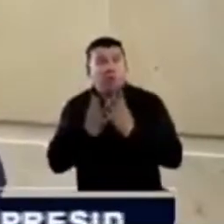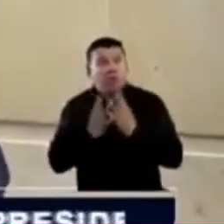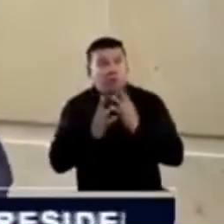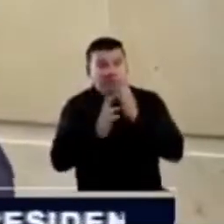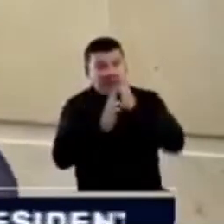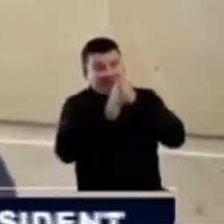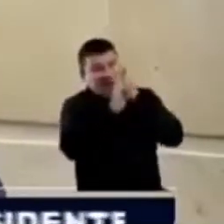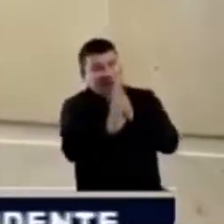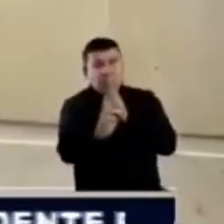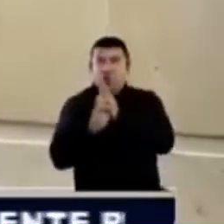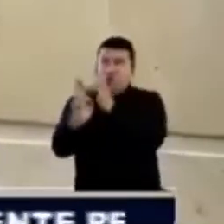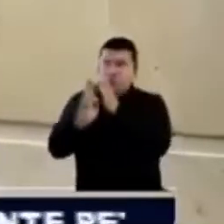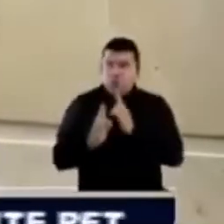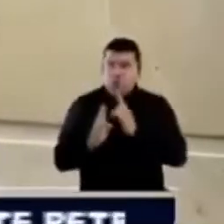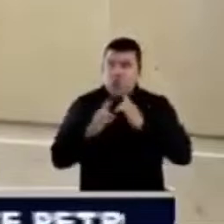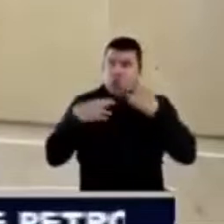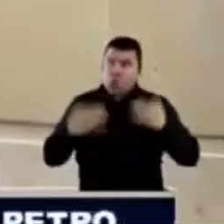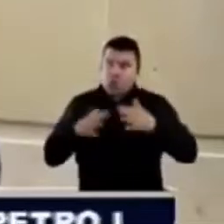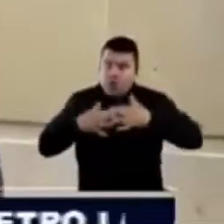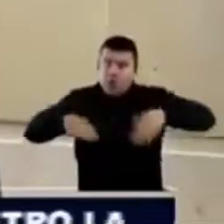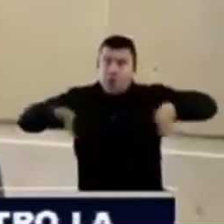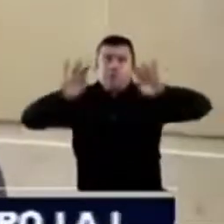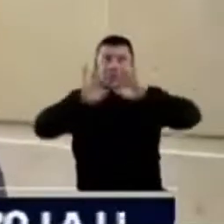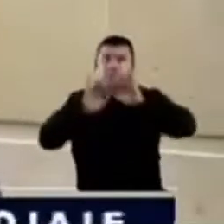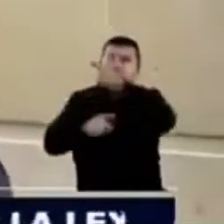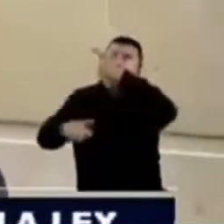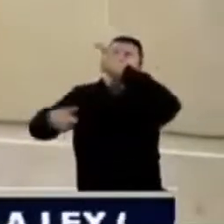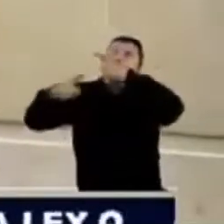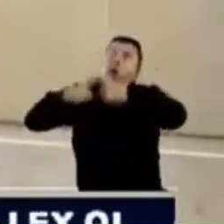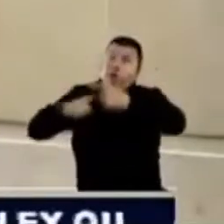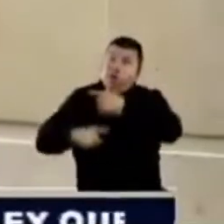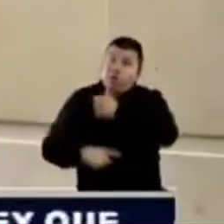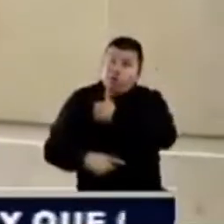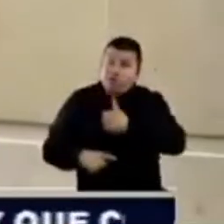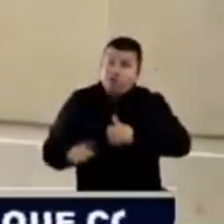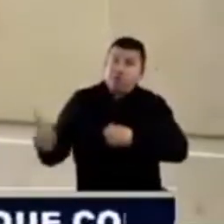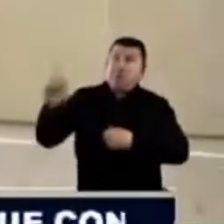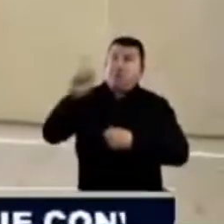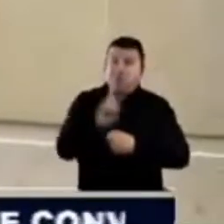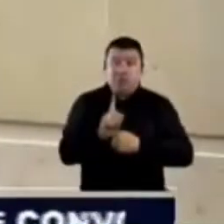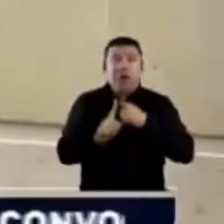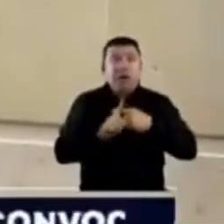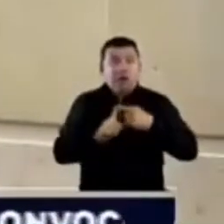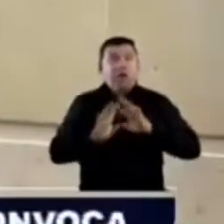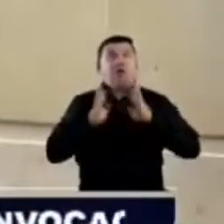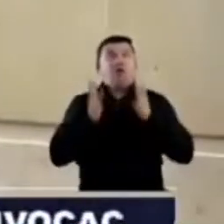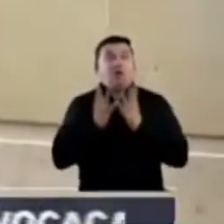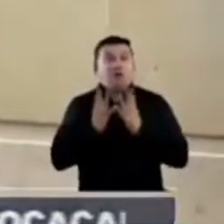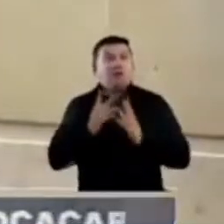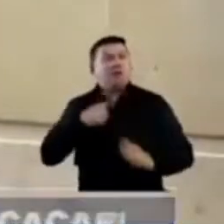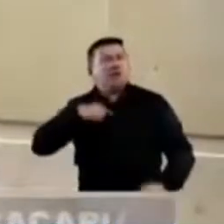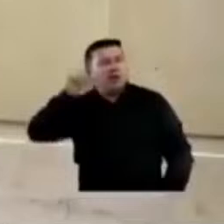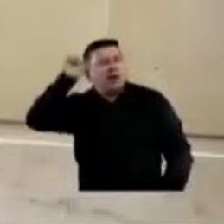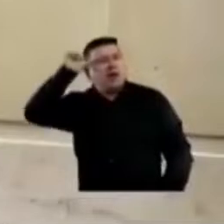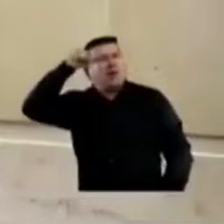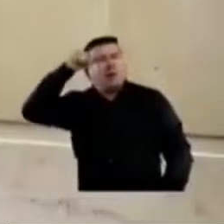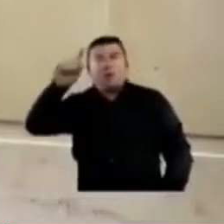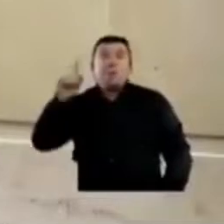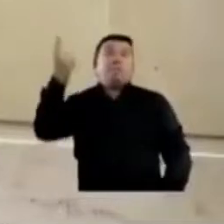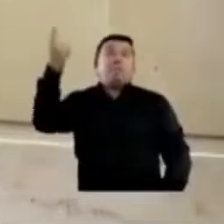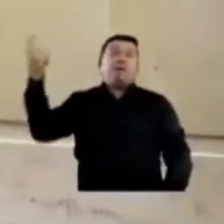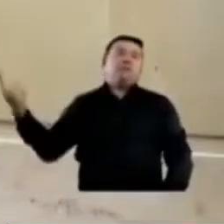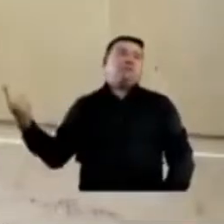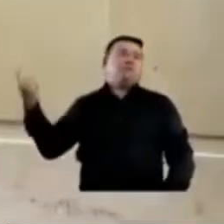prestigio, señor presidente. Usted que perteneció a él varias veces. Me acuerdo su